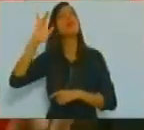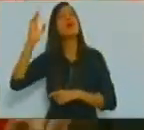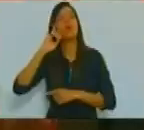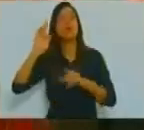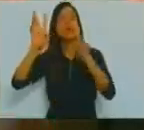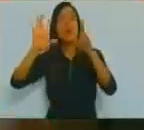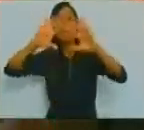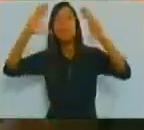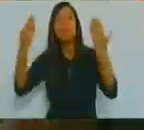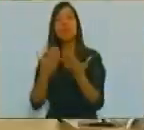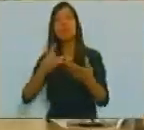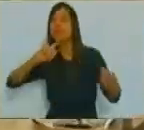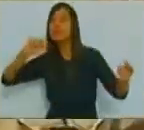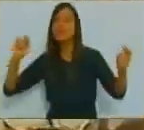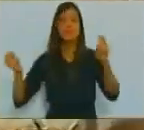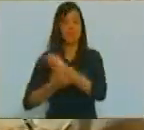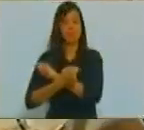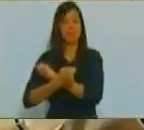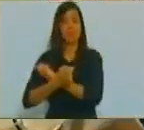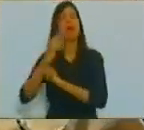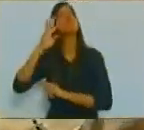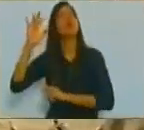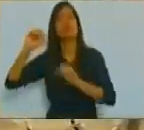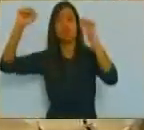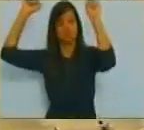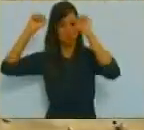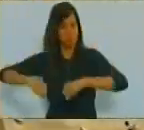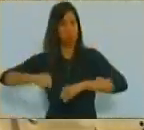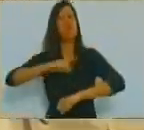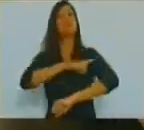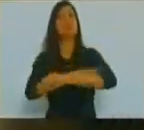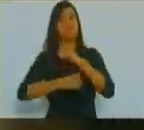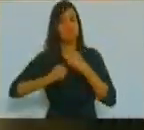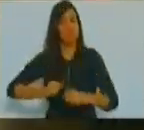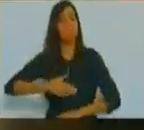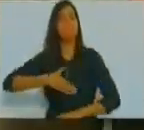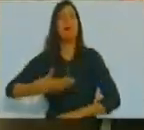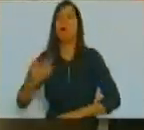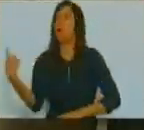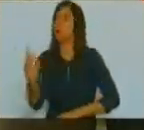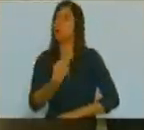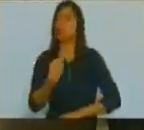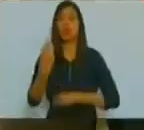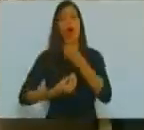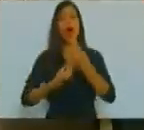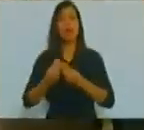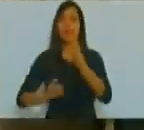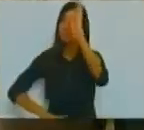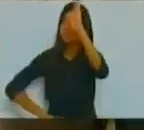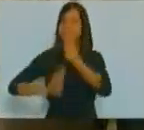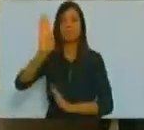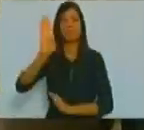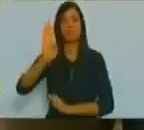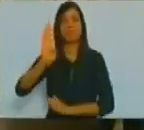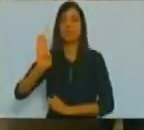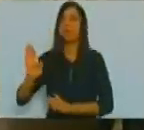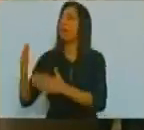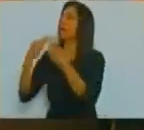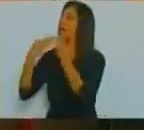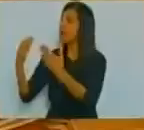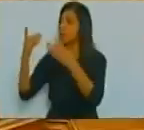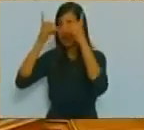posible y nosotros y nosotras lo estamos construyendo muchísimas gracias ciudadana